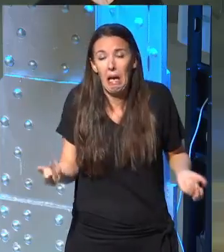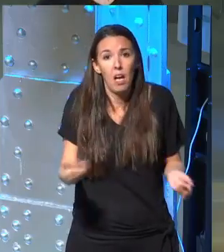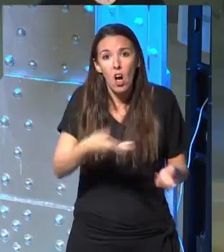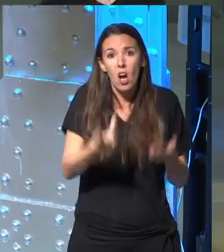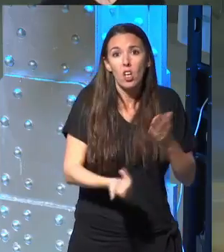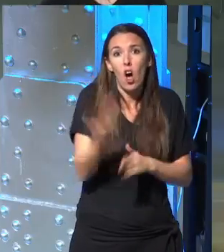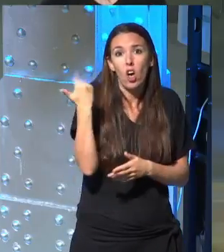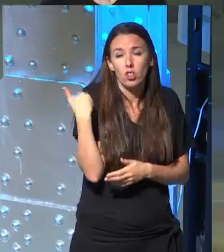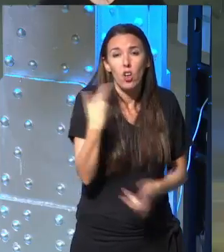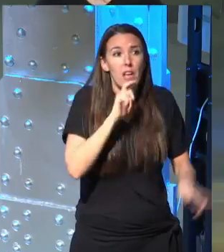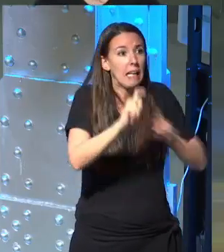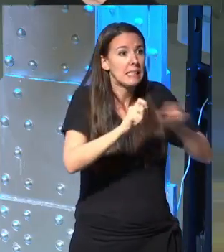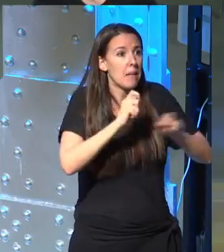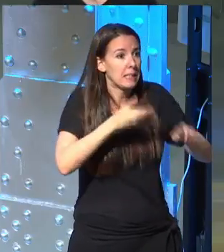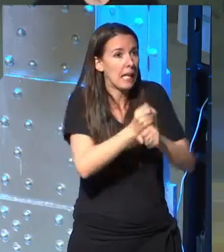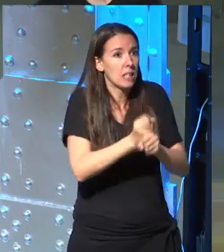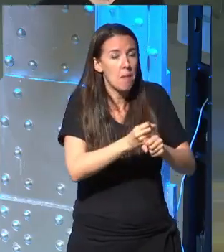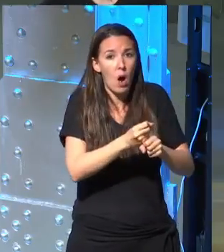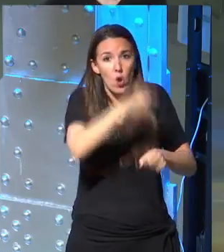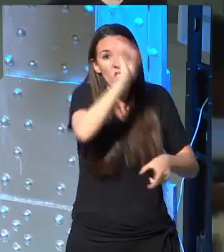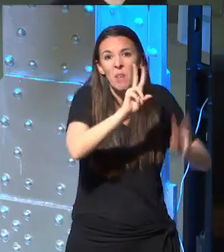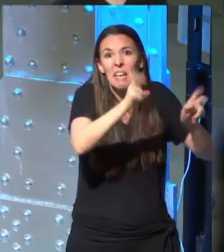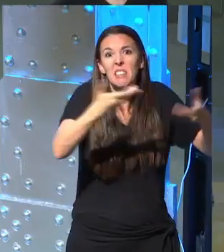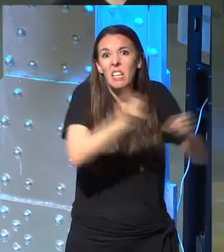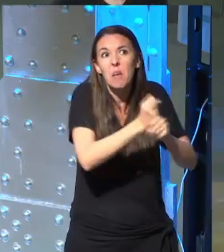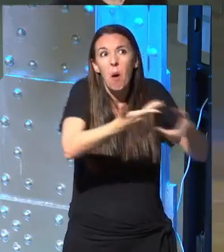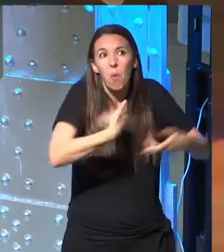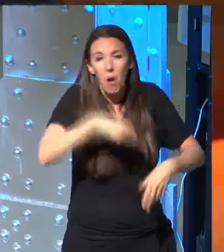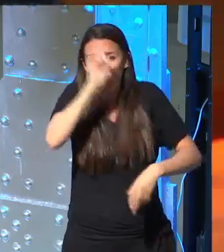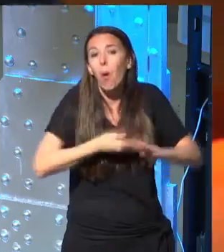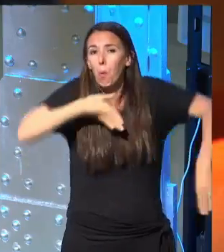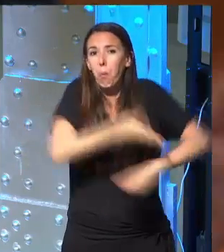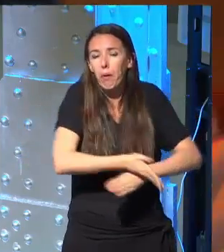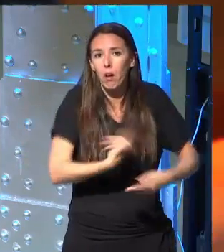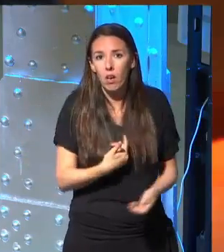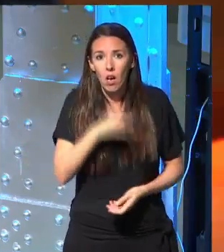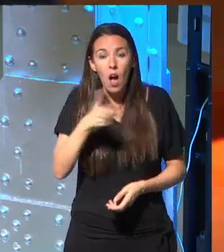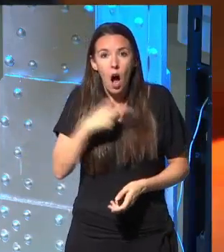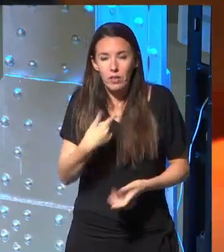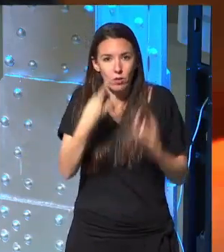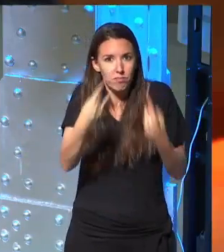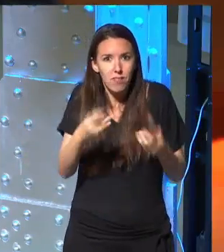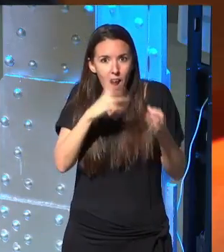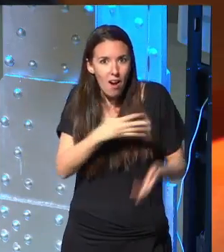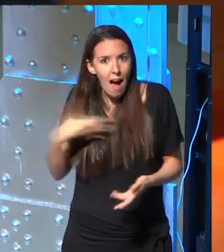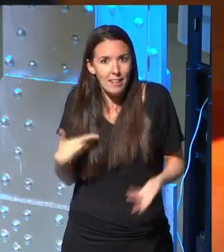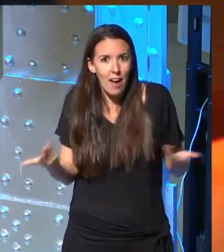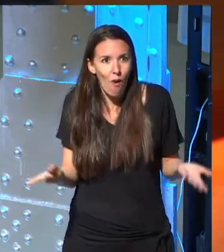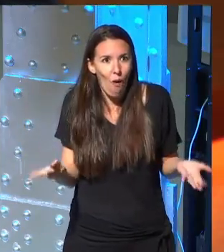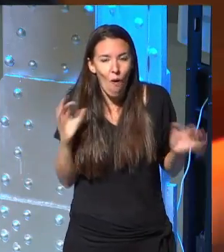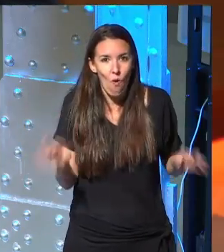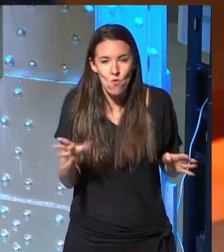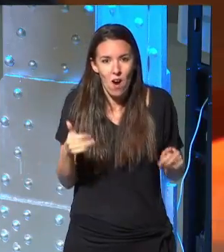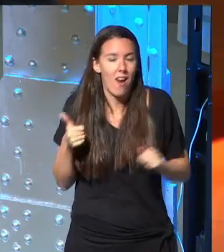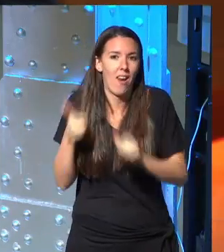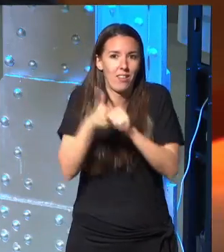fui a la entrevista de trabajo y no sabía de qué iba la entrevista, pero yo fui. Entonces, yo mi pregunta, y ahora estoy enganchadísima, o sea, ahora mismo